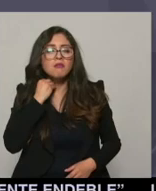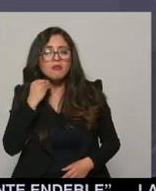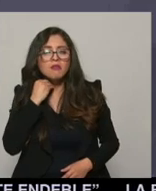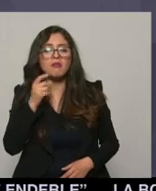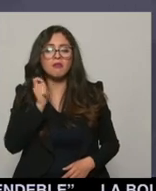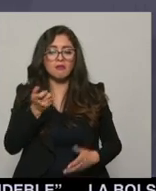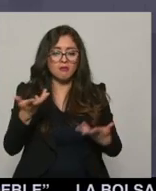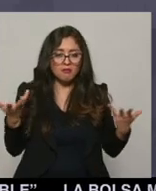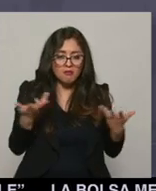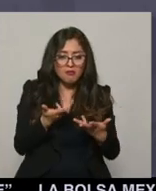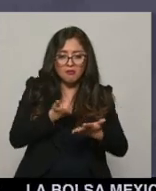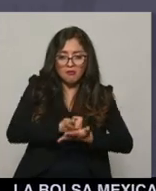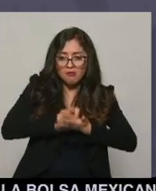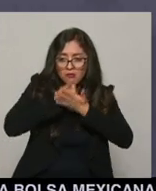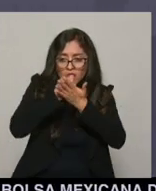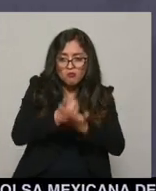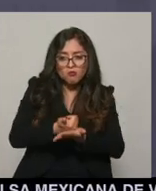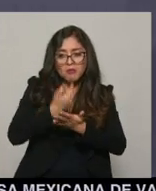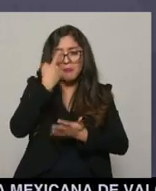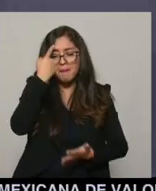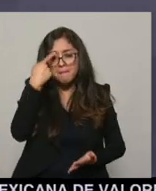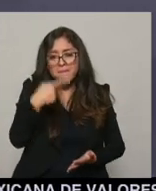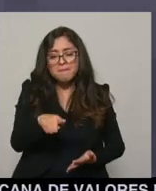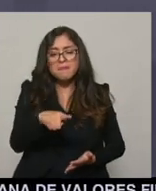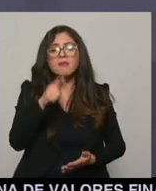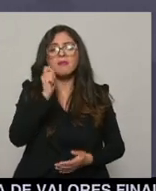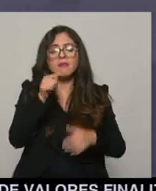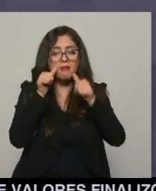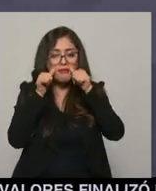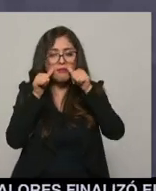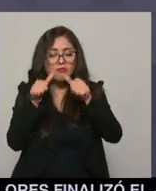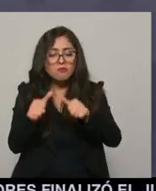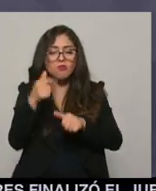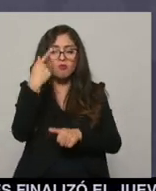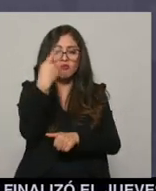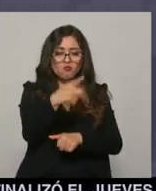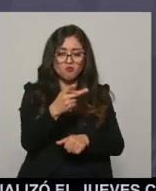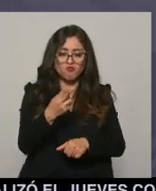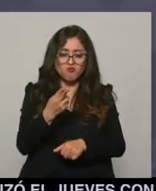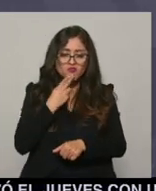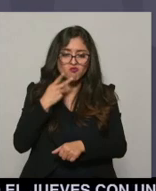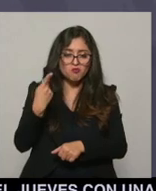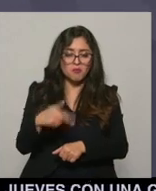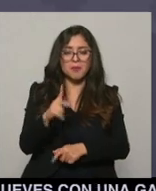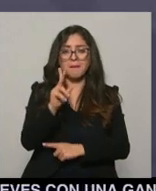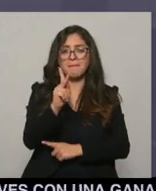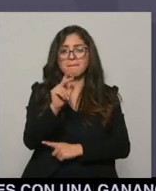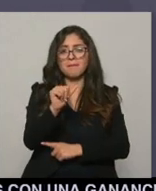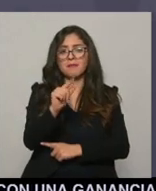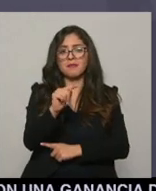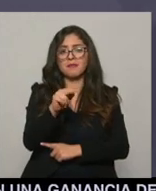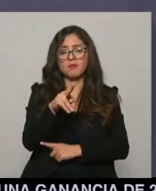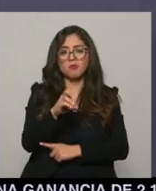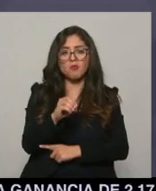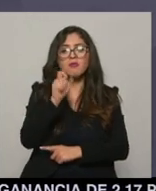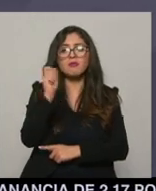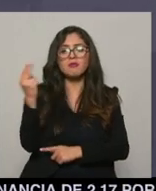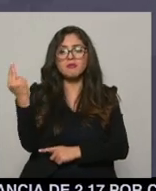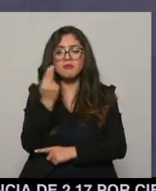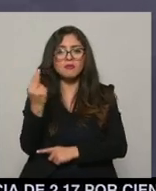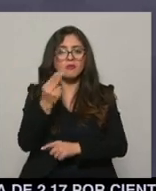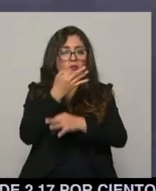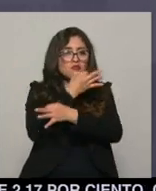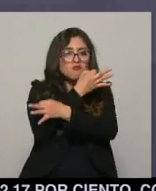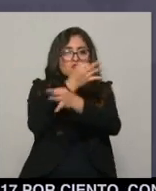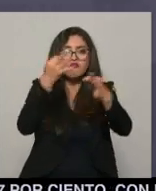que ver con estos rollos con la atención al patrimonio, y tenemos que tener sororidad entre todas.